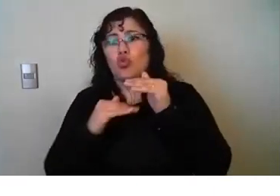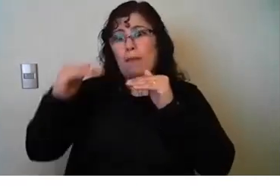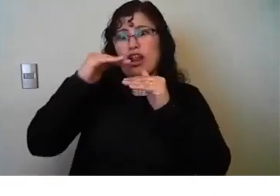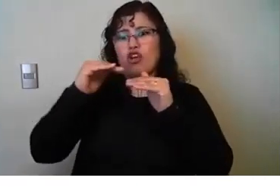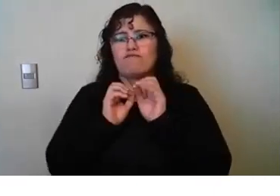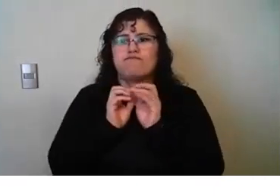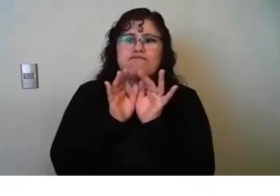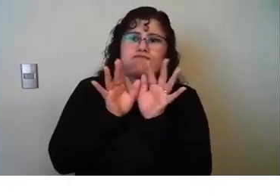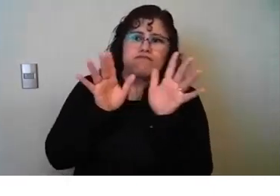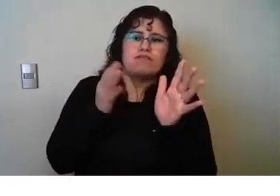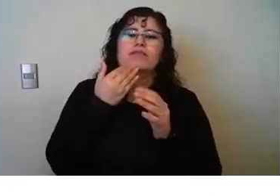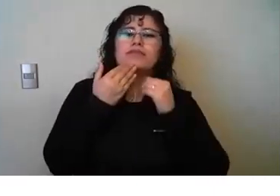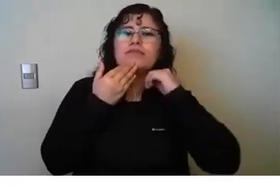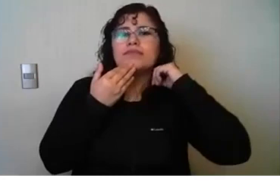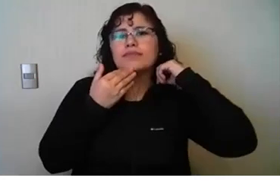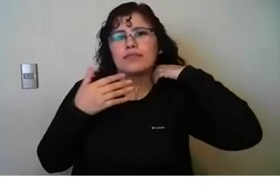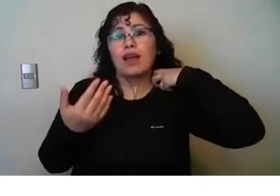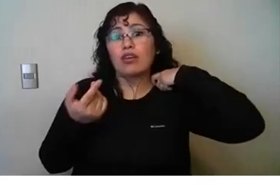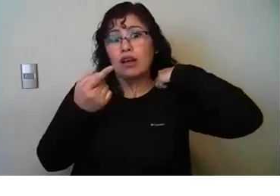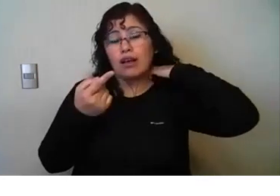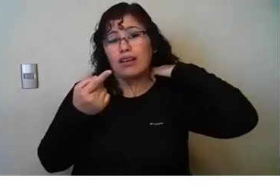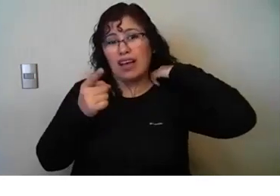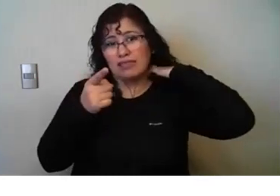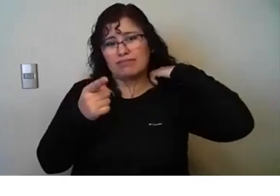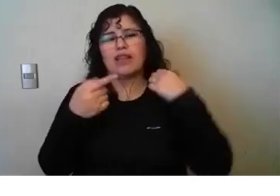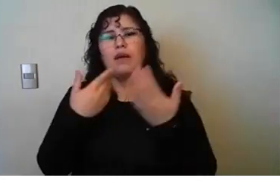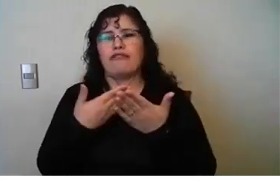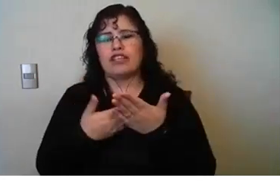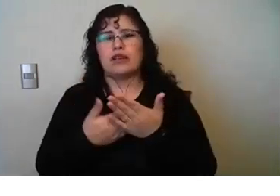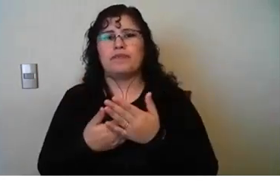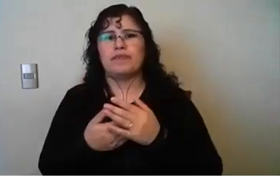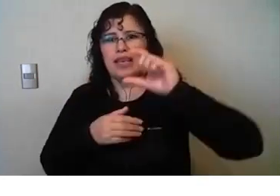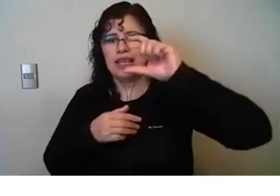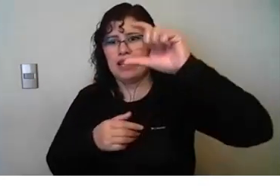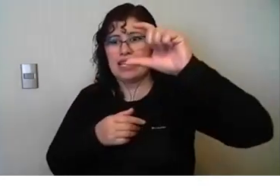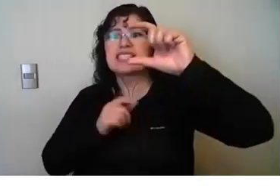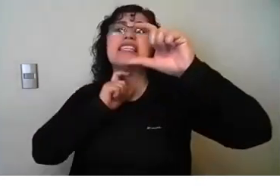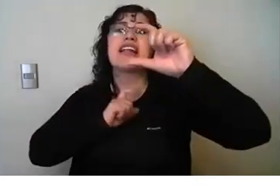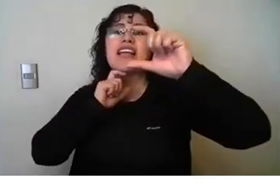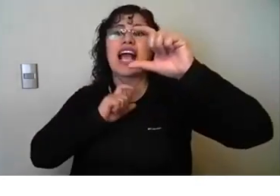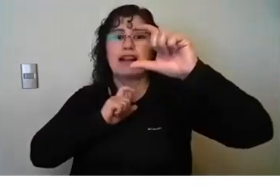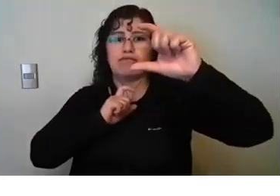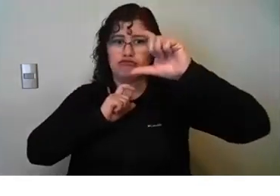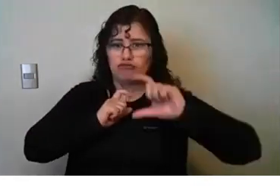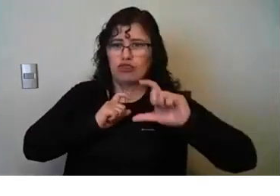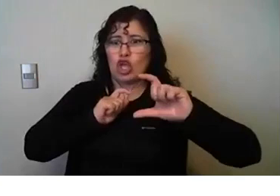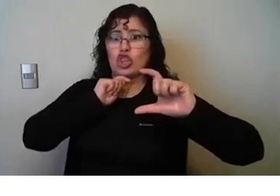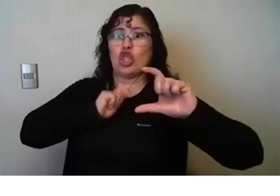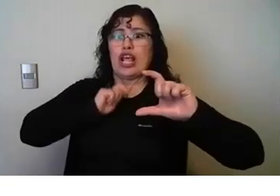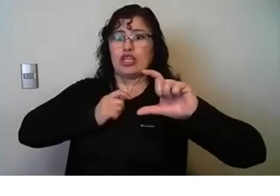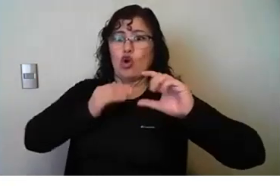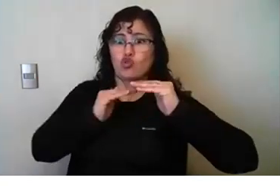Aprovechando esta imagen, entonces, podemos decir que el segmento cervical y parte del segmento torácico superior está irrigado